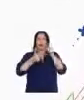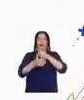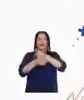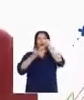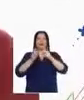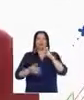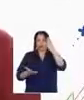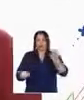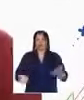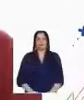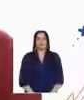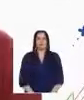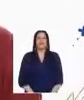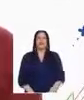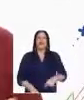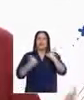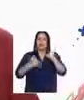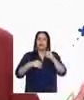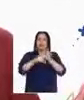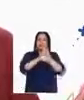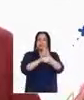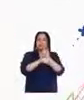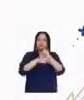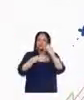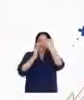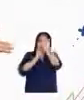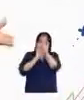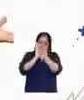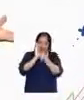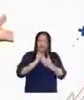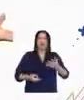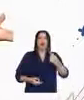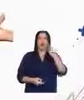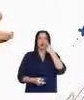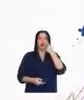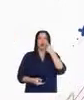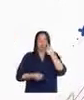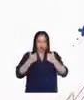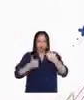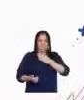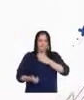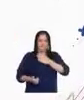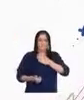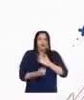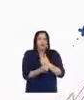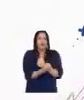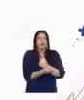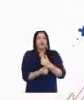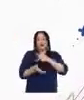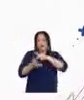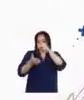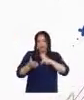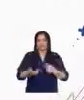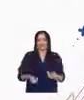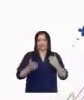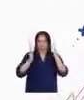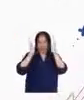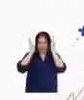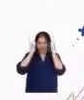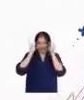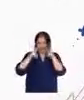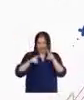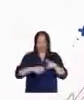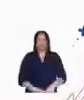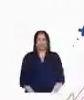Ahora tenemos algunos consejos para poder conocer mejor cuál es nuestra vocación. Escuchemos a ver qué es lo que